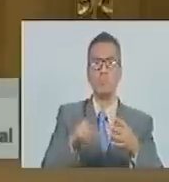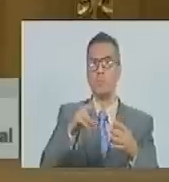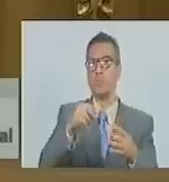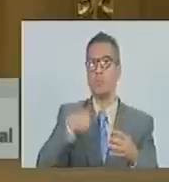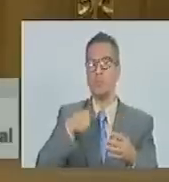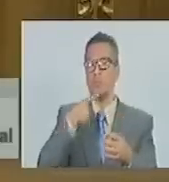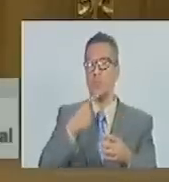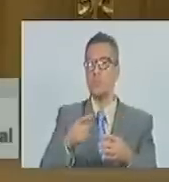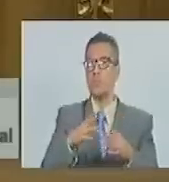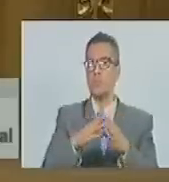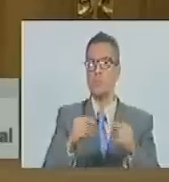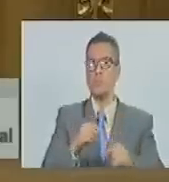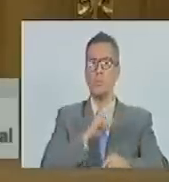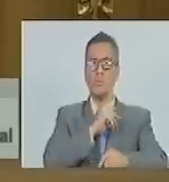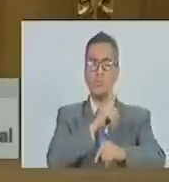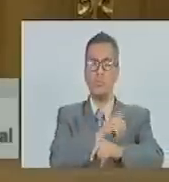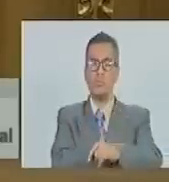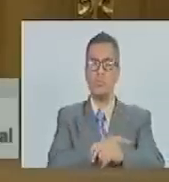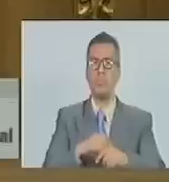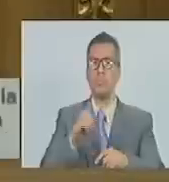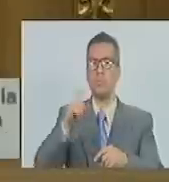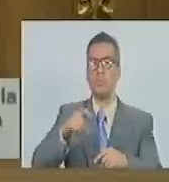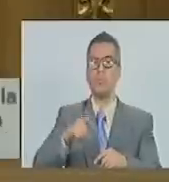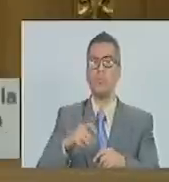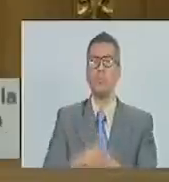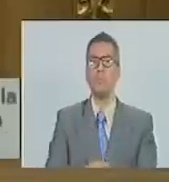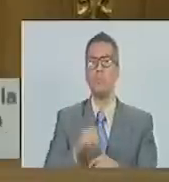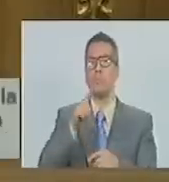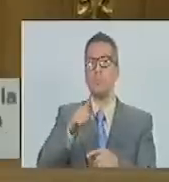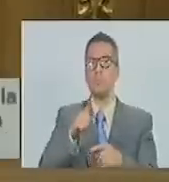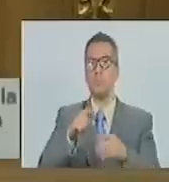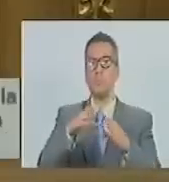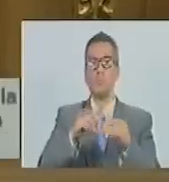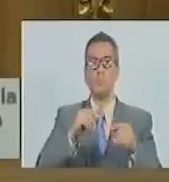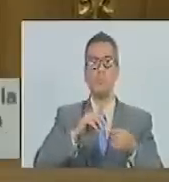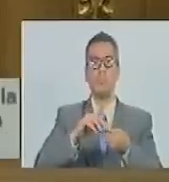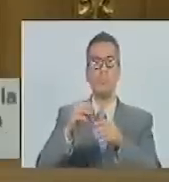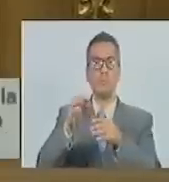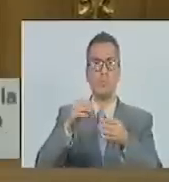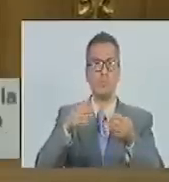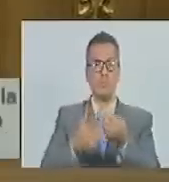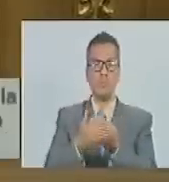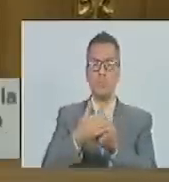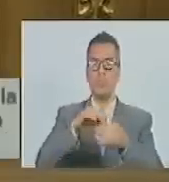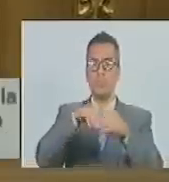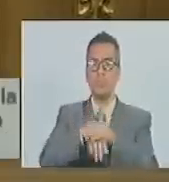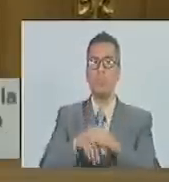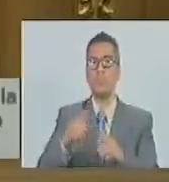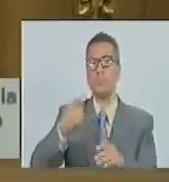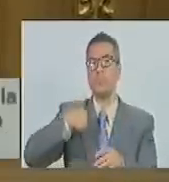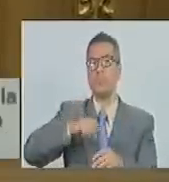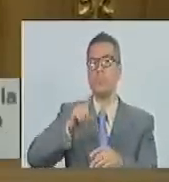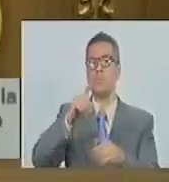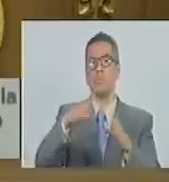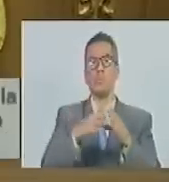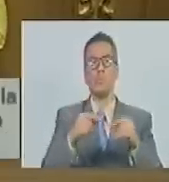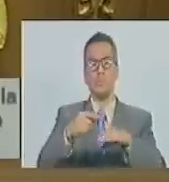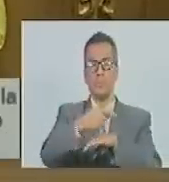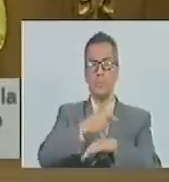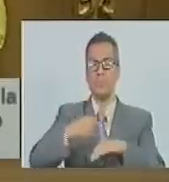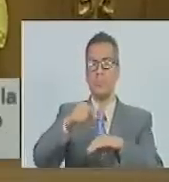se ha dicho con toda la fortaleza, que la inmunidad de jurisdicción que tienen los